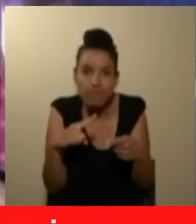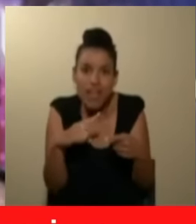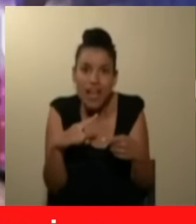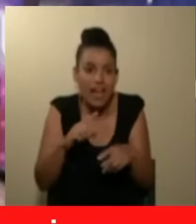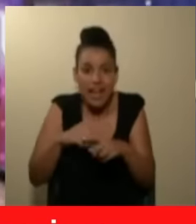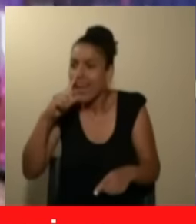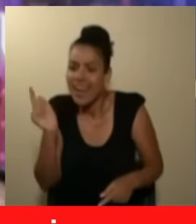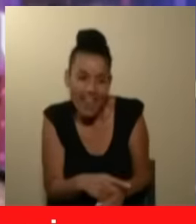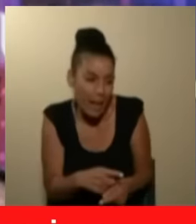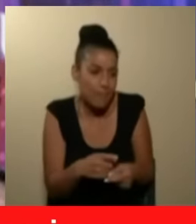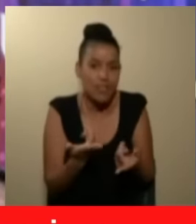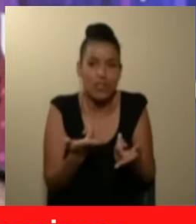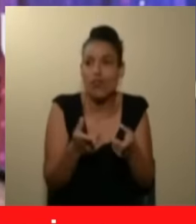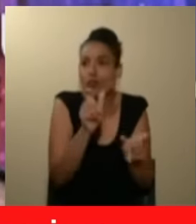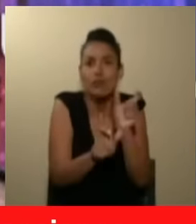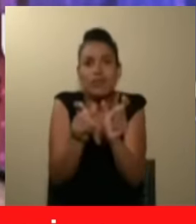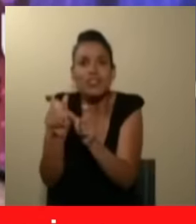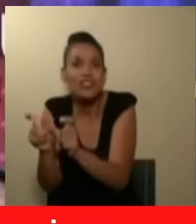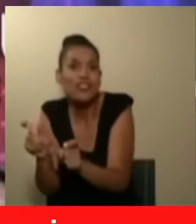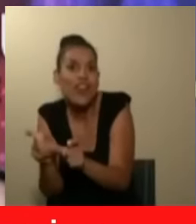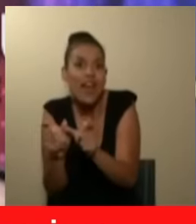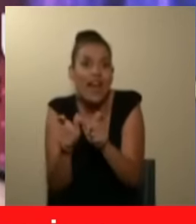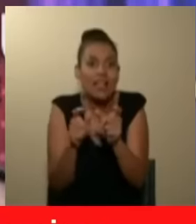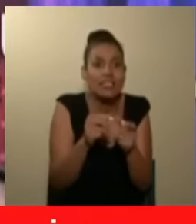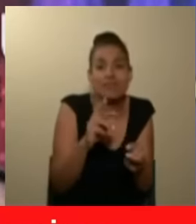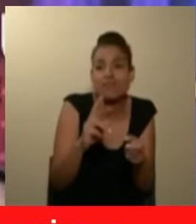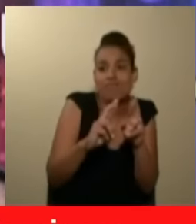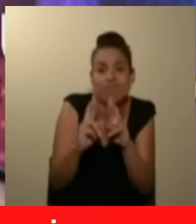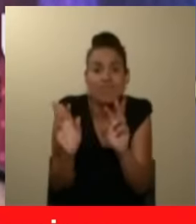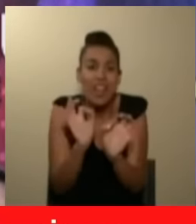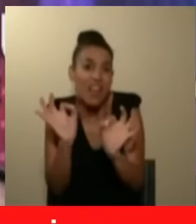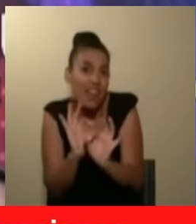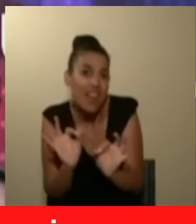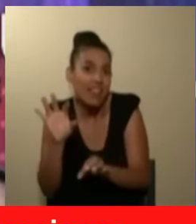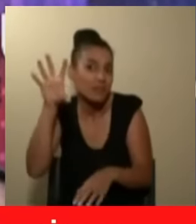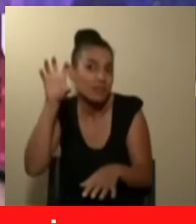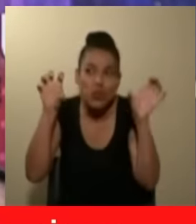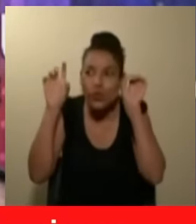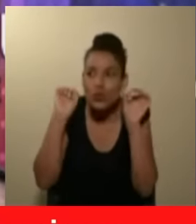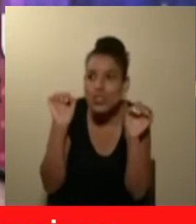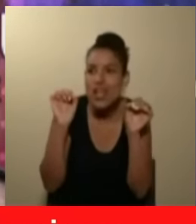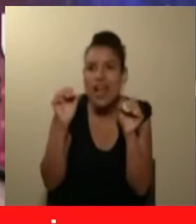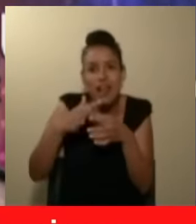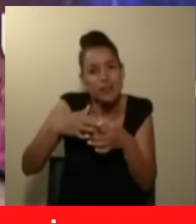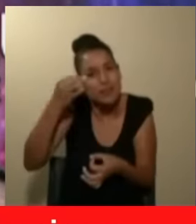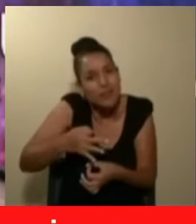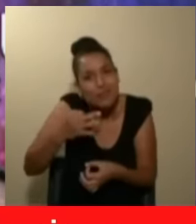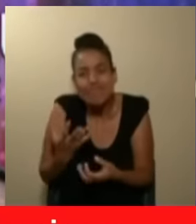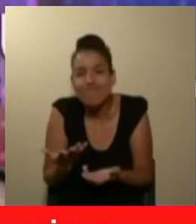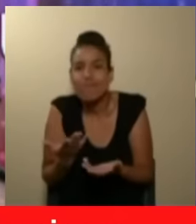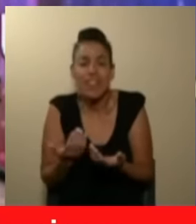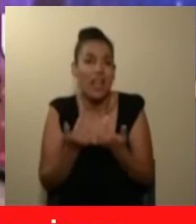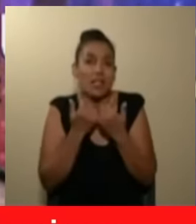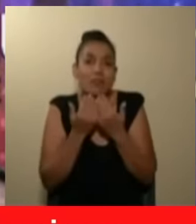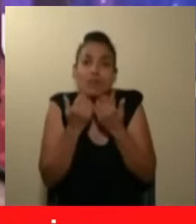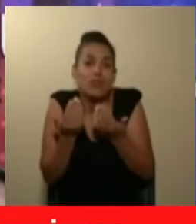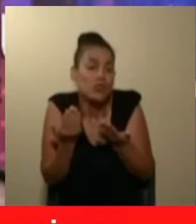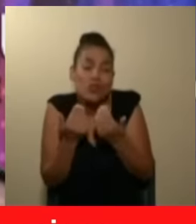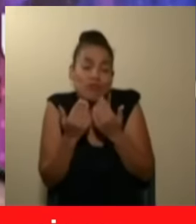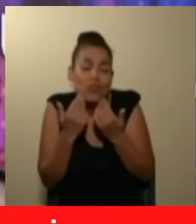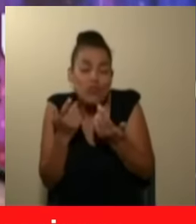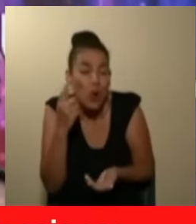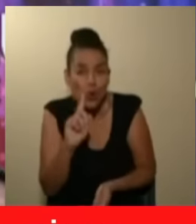sin participación ciudadana, sin escuchar demasiado ni a los expertos, a la academia, a los organismos internacionales,